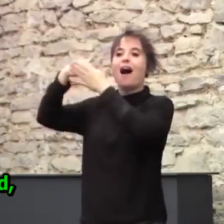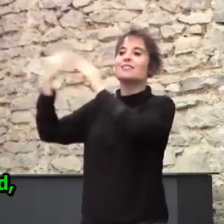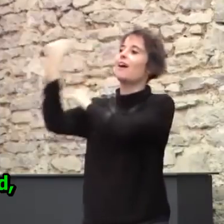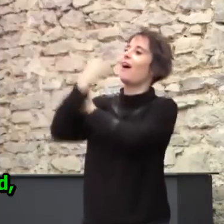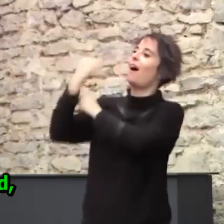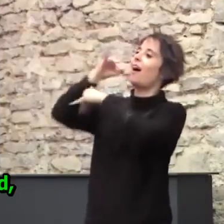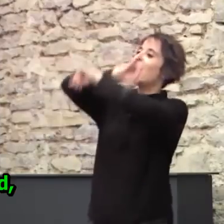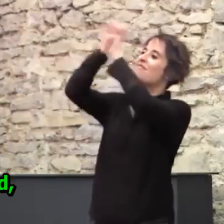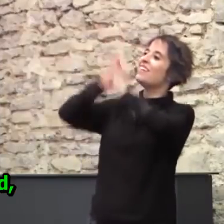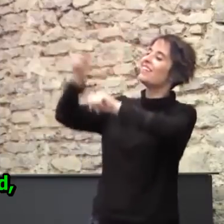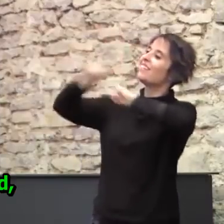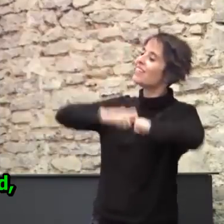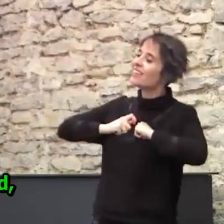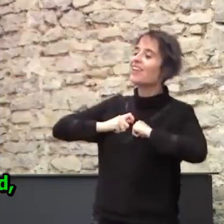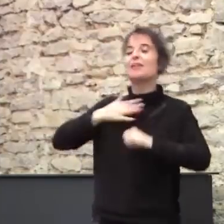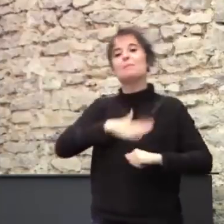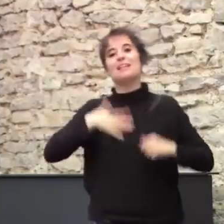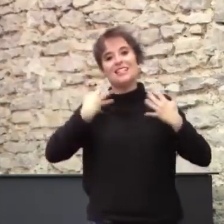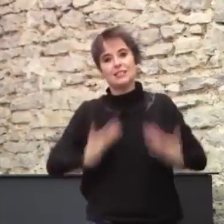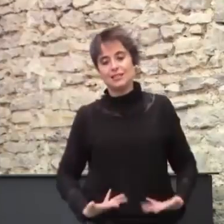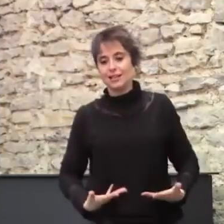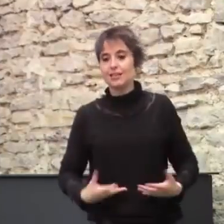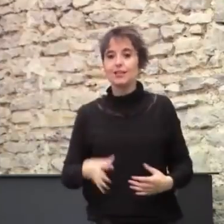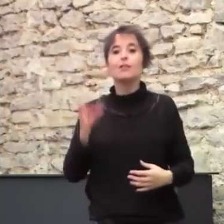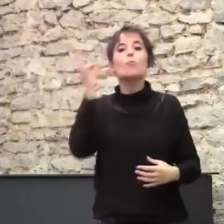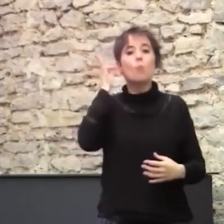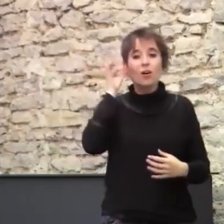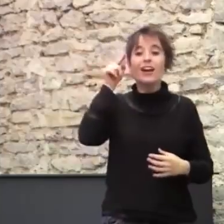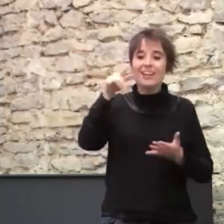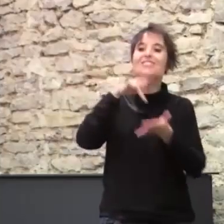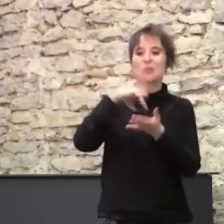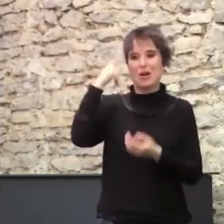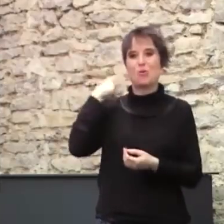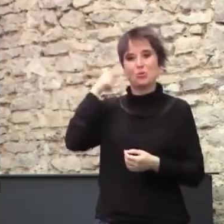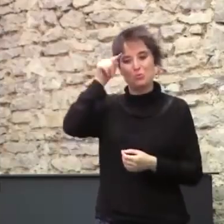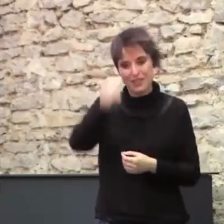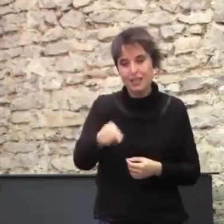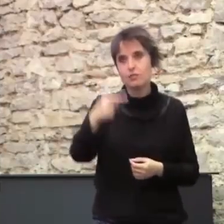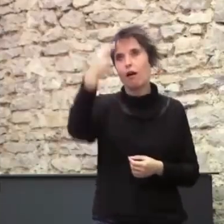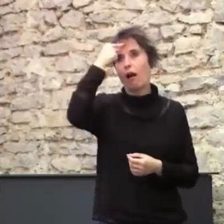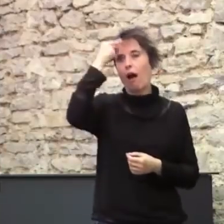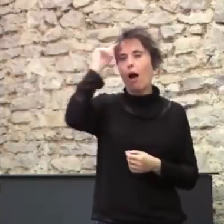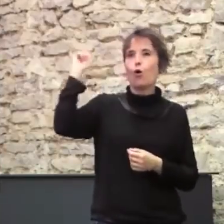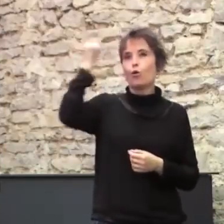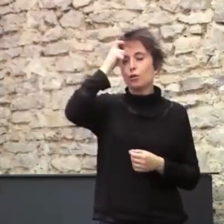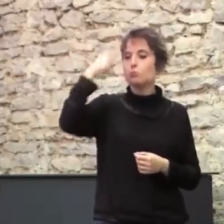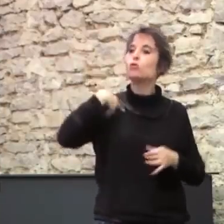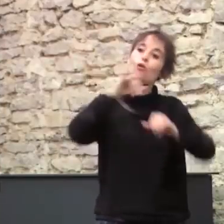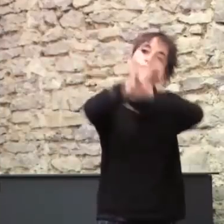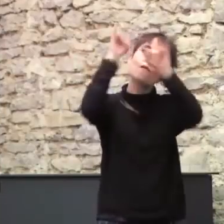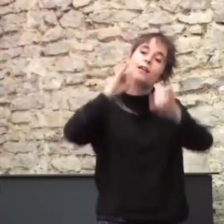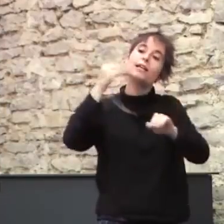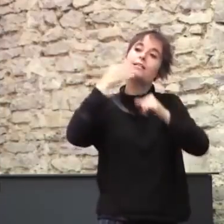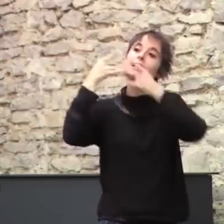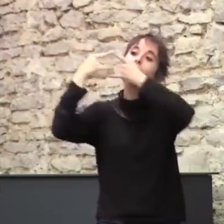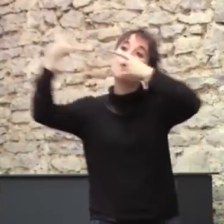de su felicidad, de su salud y de su bienestar. Y las mujeres estamos muy acostumbradas a eso, ¿no? A la idea de soy feliz si me